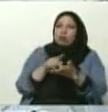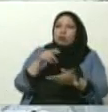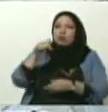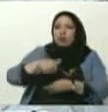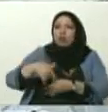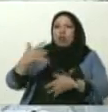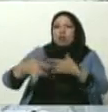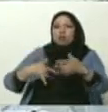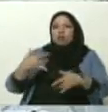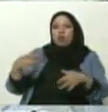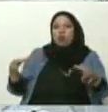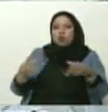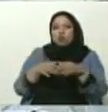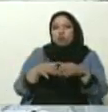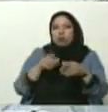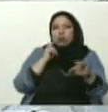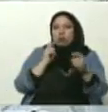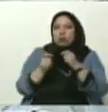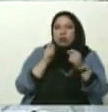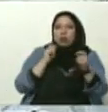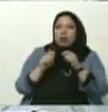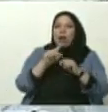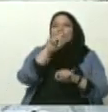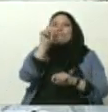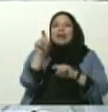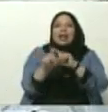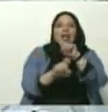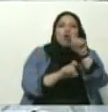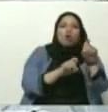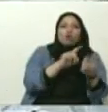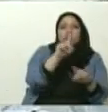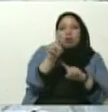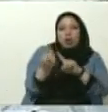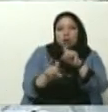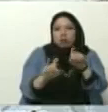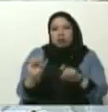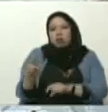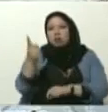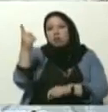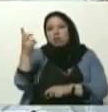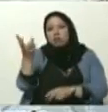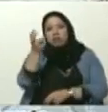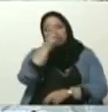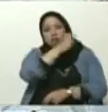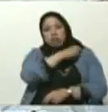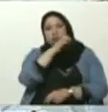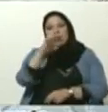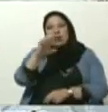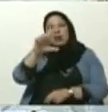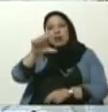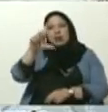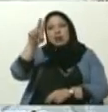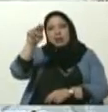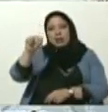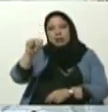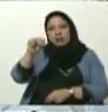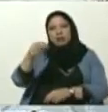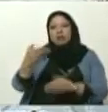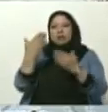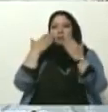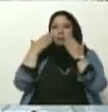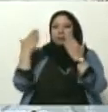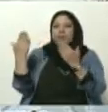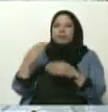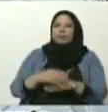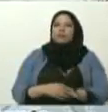en esta rueda de prensa, dando preguntas al primer comandante del ELN, Antonio